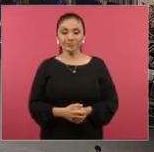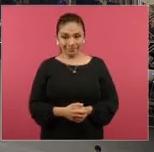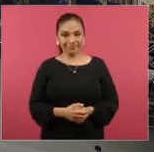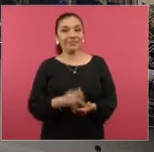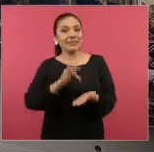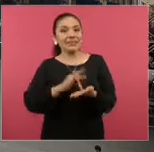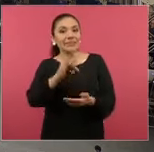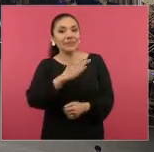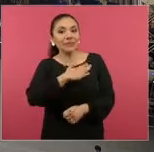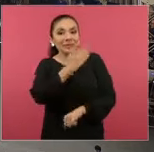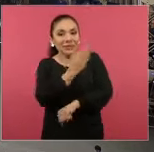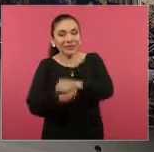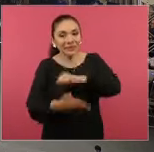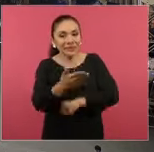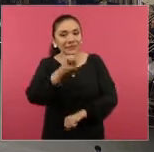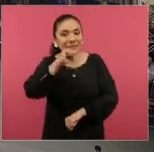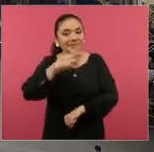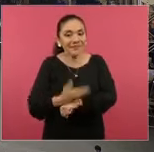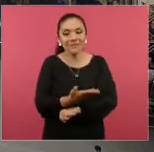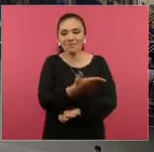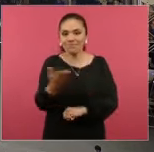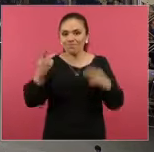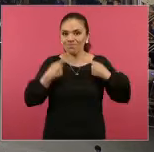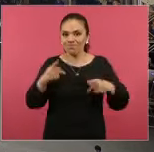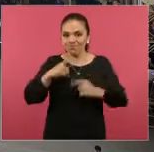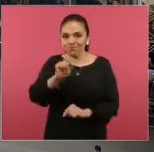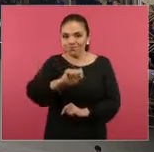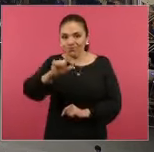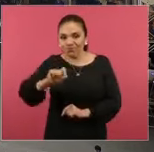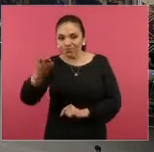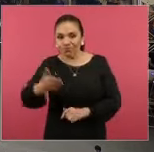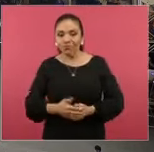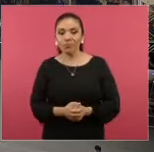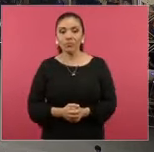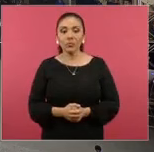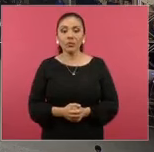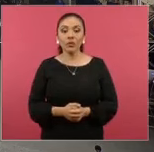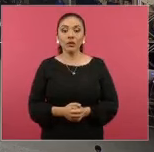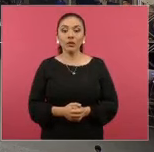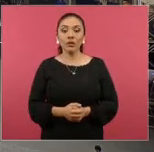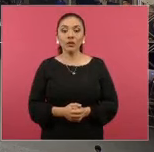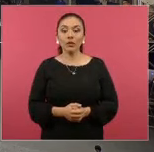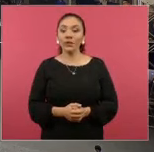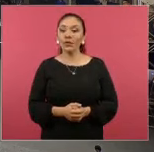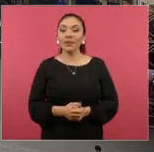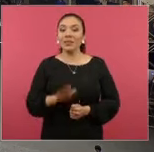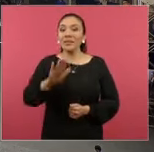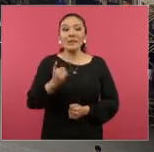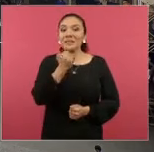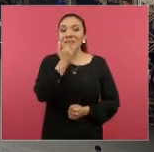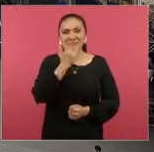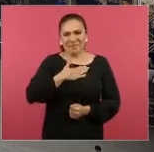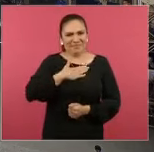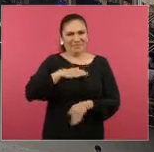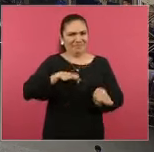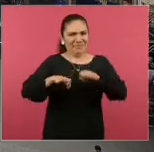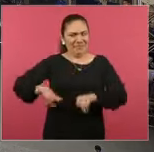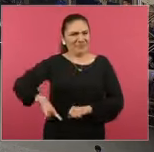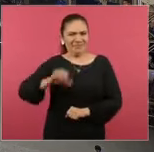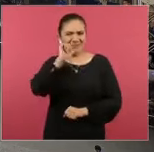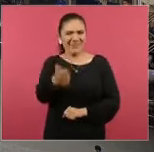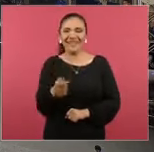Muchas gracias, buenas tardes, secretaria, funcionarios. Saludamos a, no son funcionarios, son a maestros. Investigadores, la